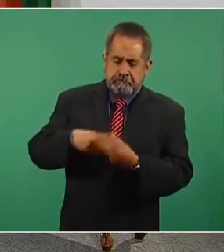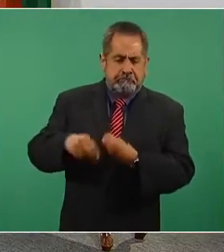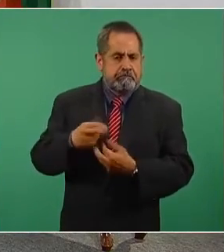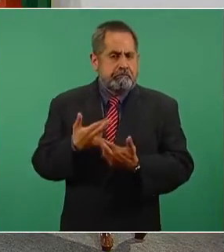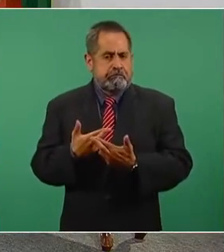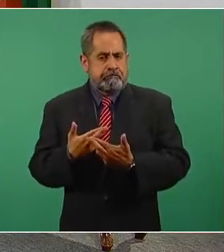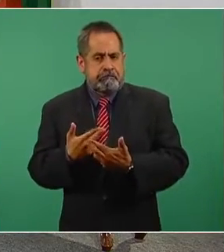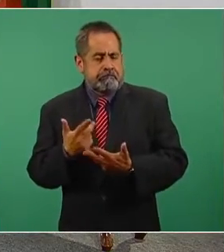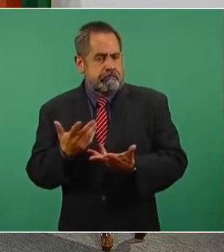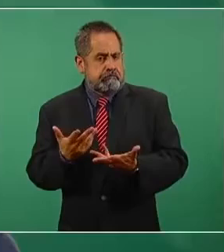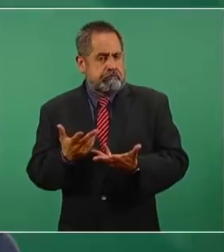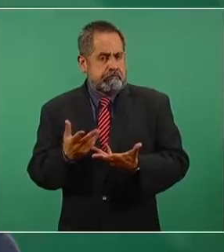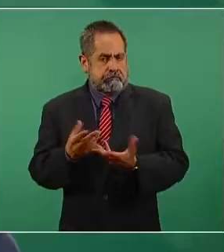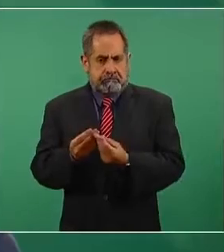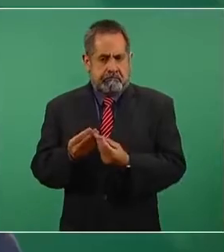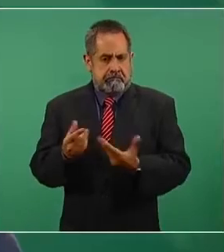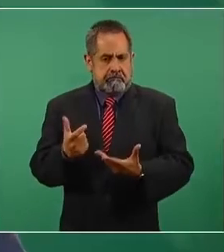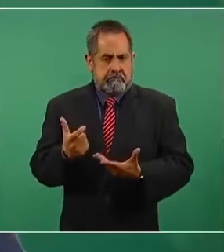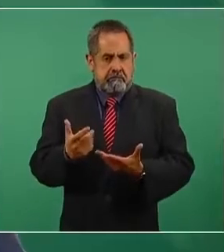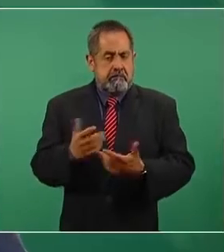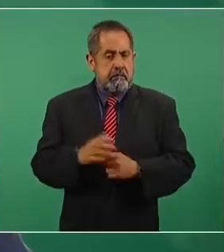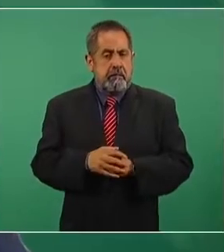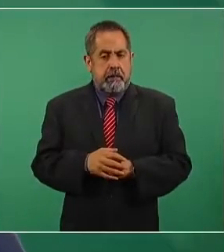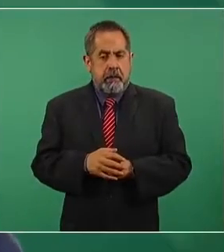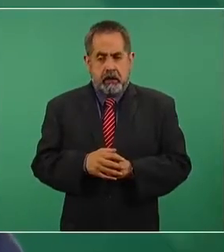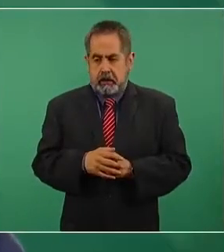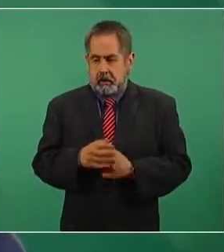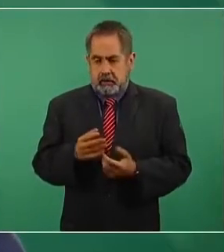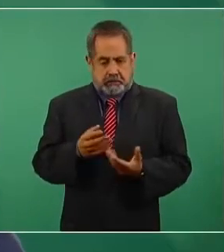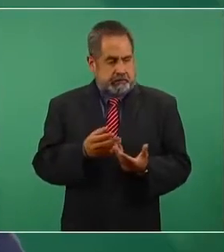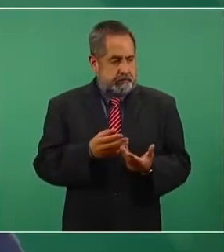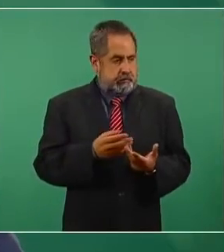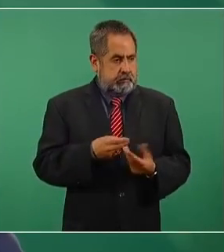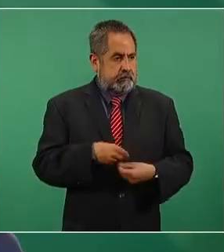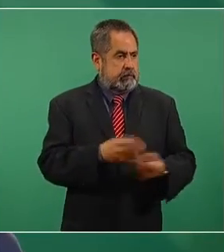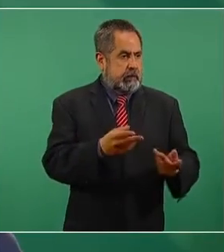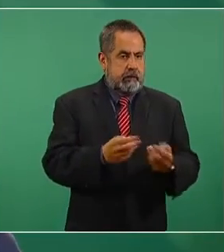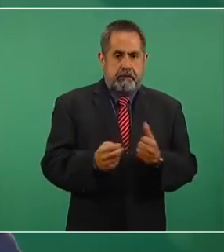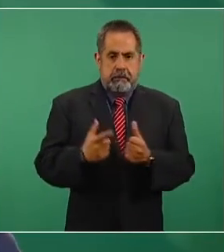porque no se puede distribuir lo que no se tiene,